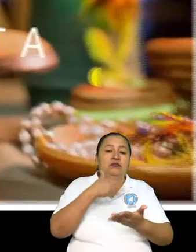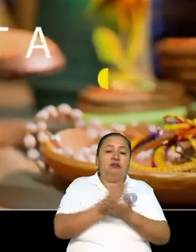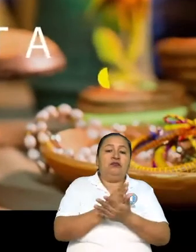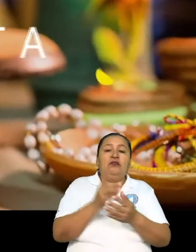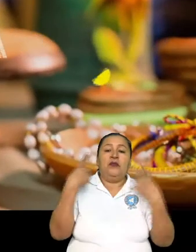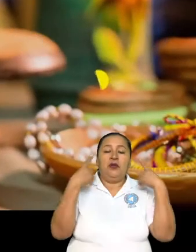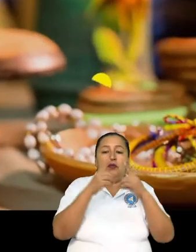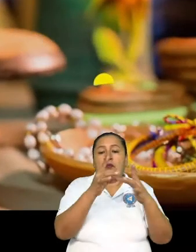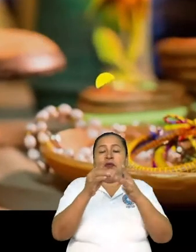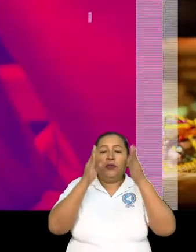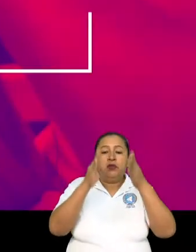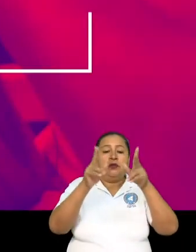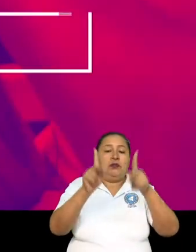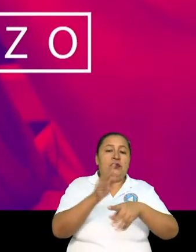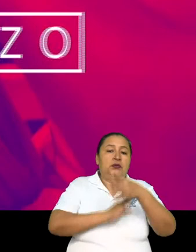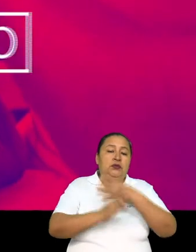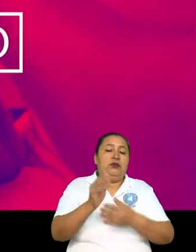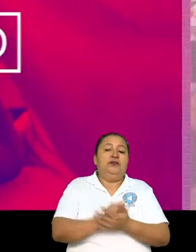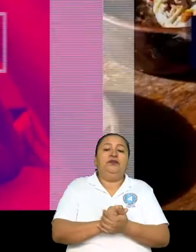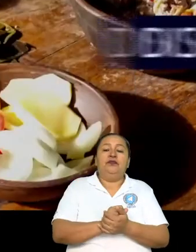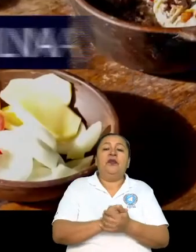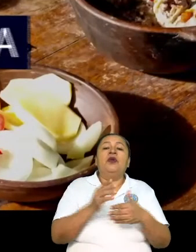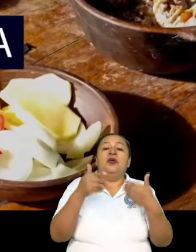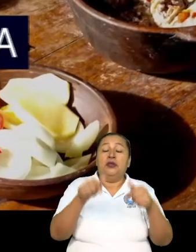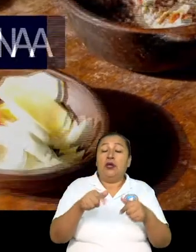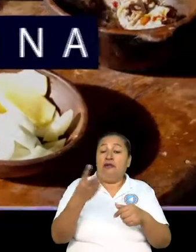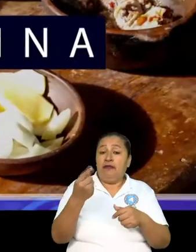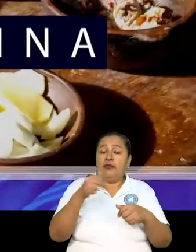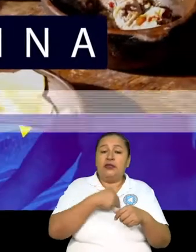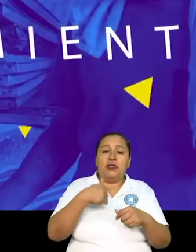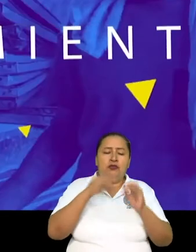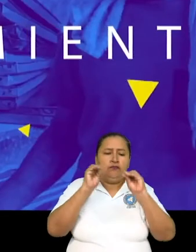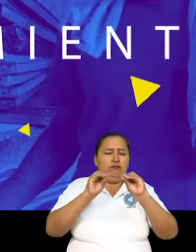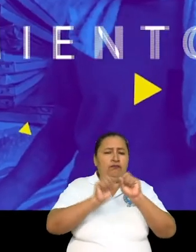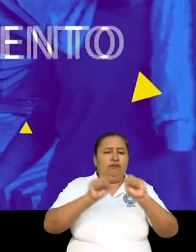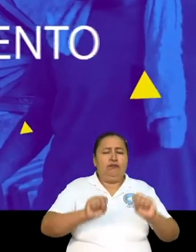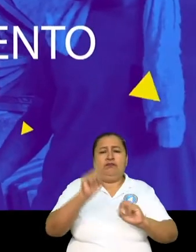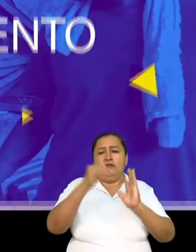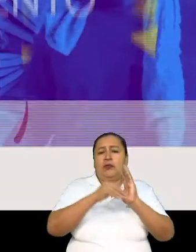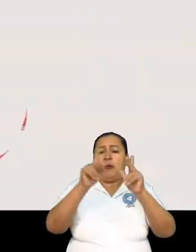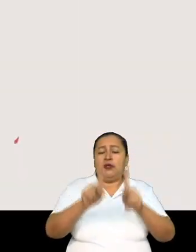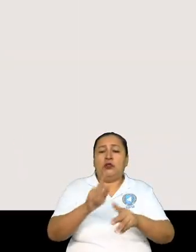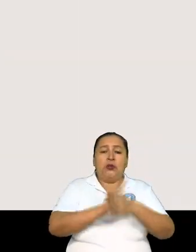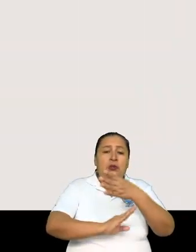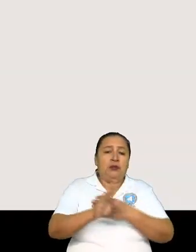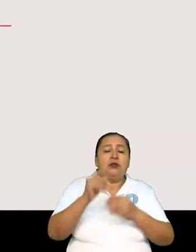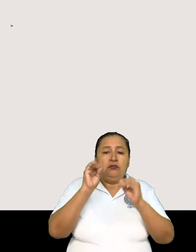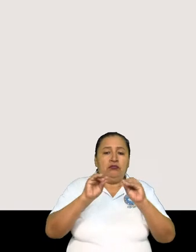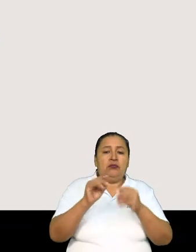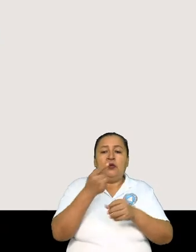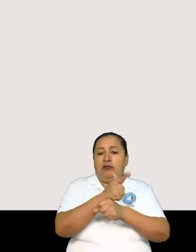dirección especial para atender a las personas con discapacidad y hasta la fecha se han capacitado a más de 1,000 compañeros y compañeras.